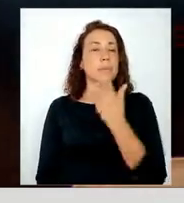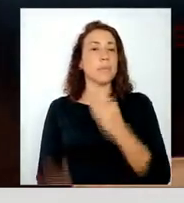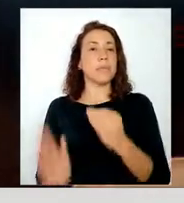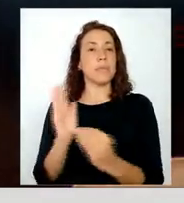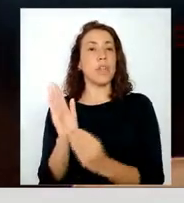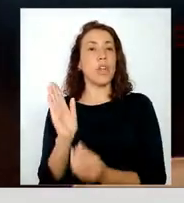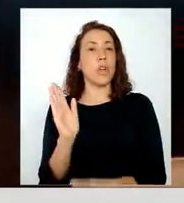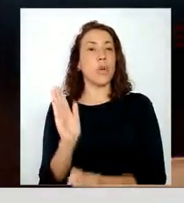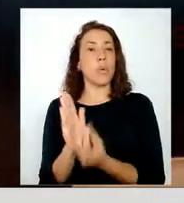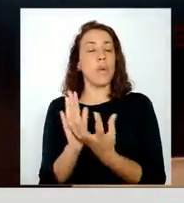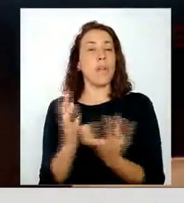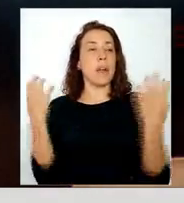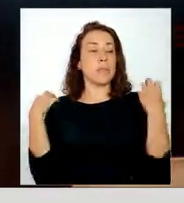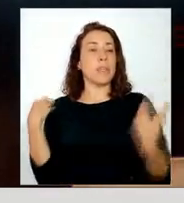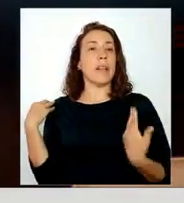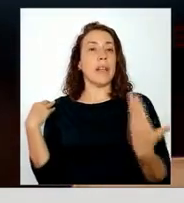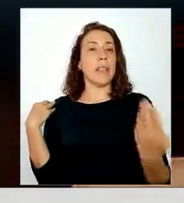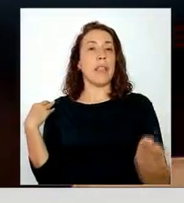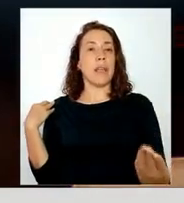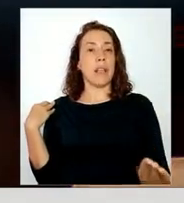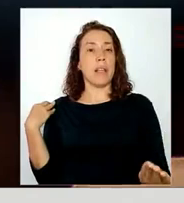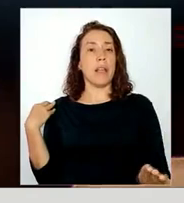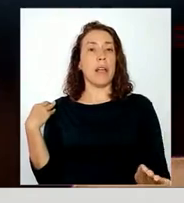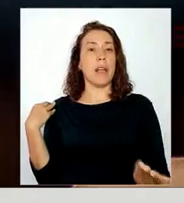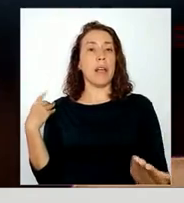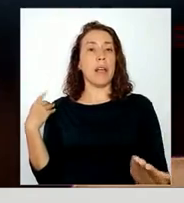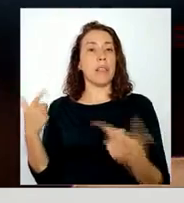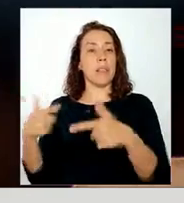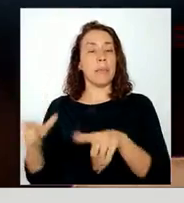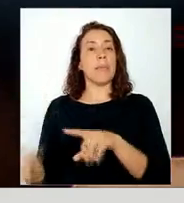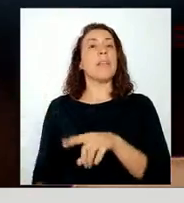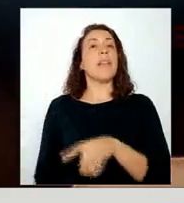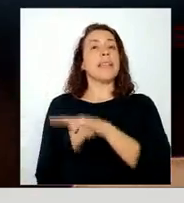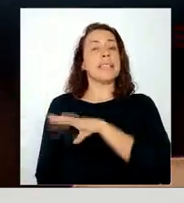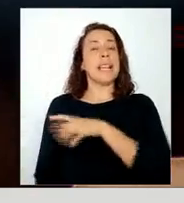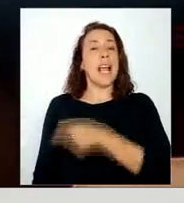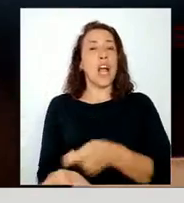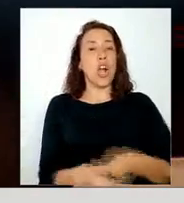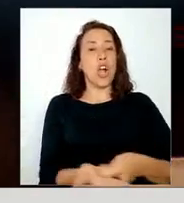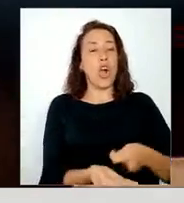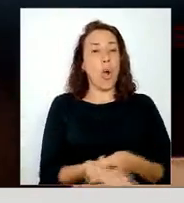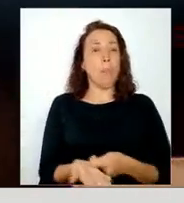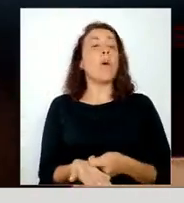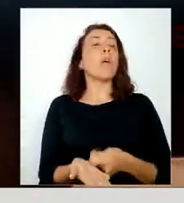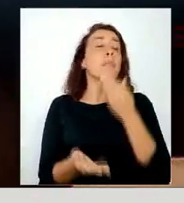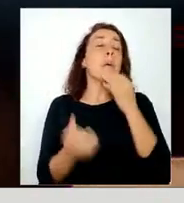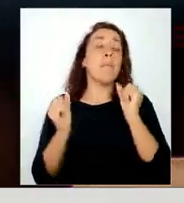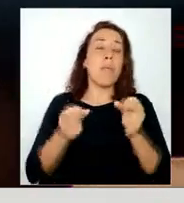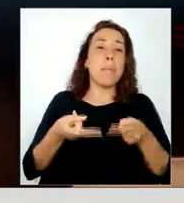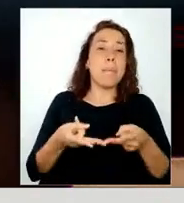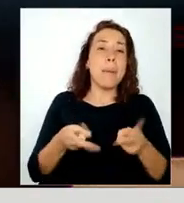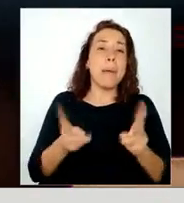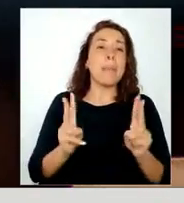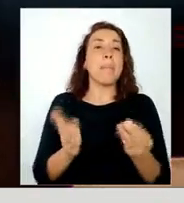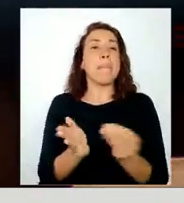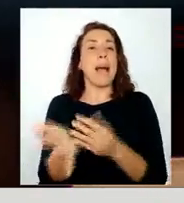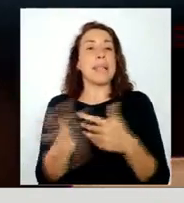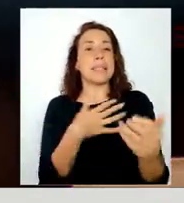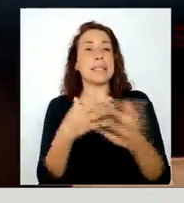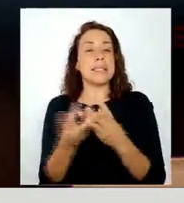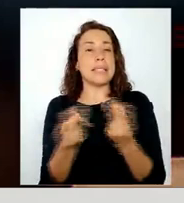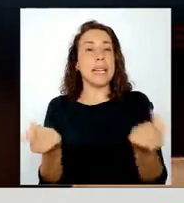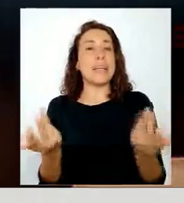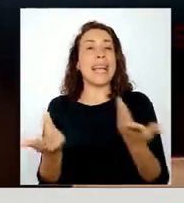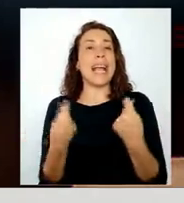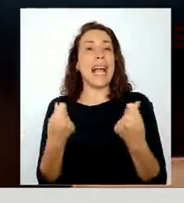que tendrá la dirección de chile compra va a permitir de igual manera transparentar aquellos recursos lo